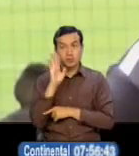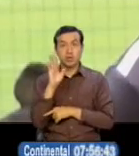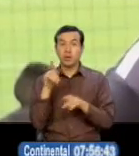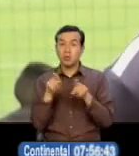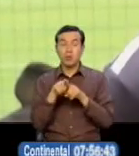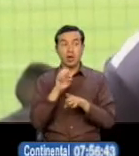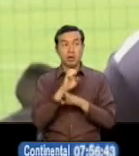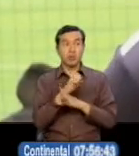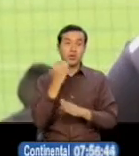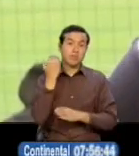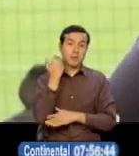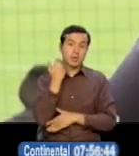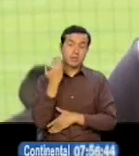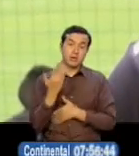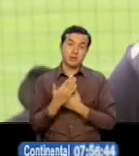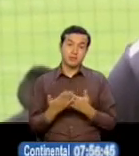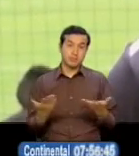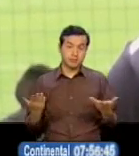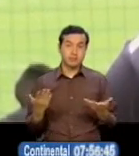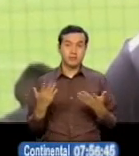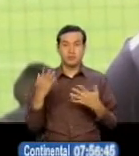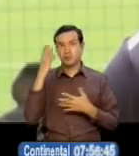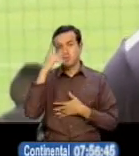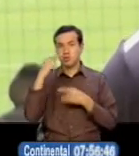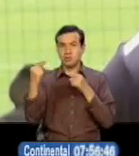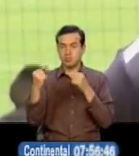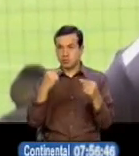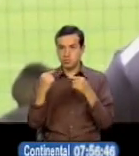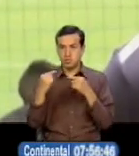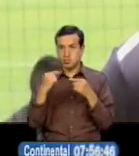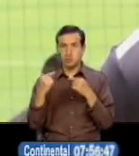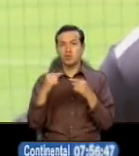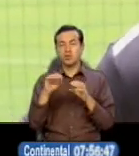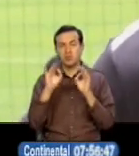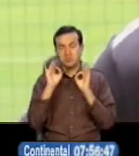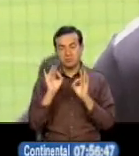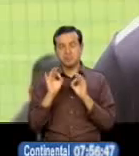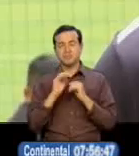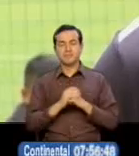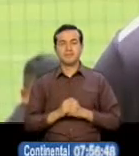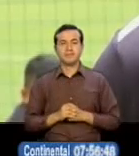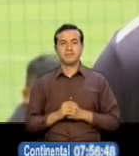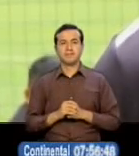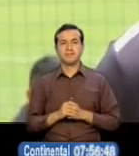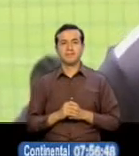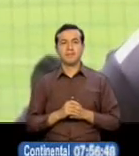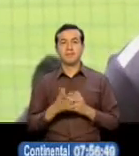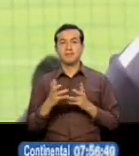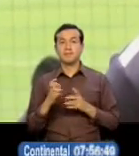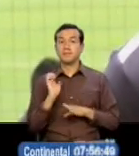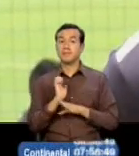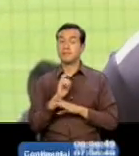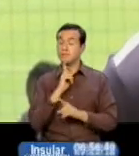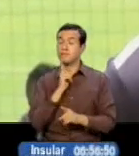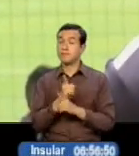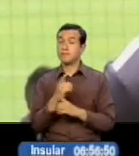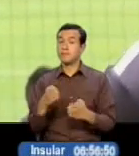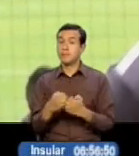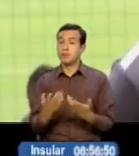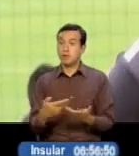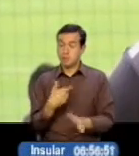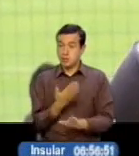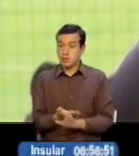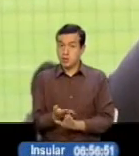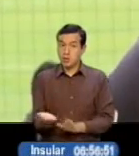pasando un mal momento, así que va a ser un lindo partido, no va a ser un partido de ida y vuelta en que eso es lo que quiere Ecuador, que el equipo venga a